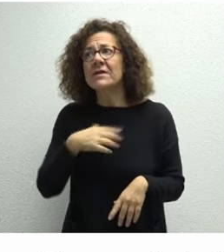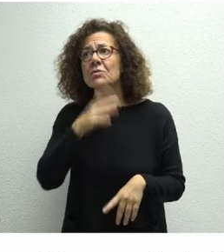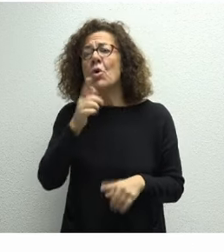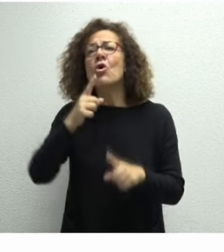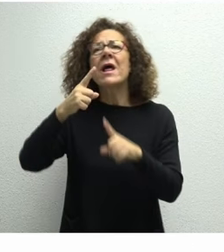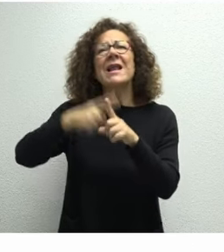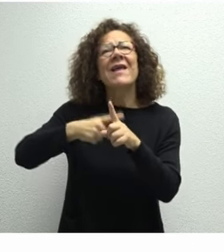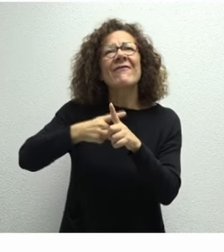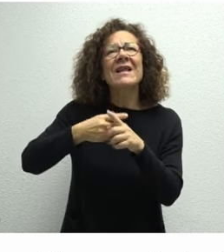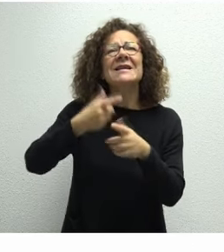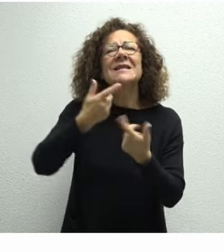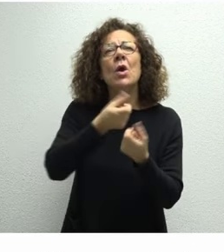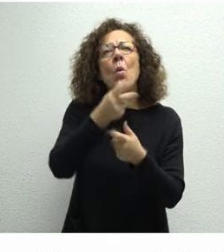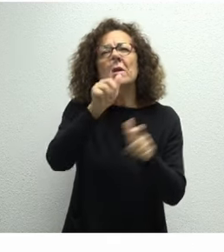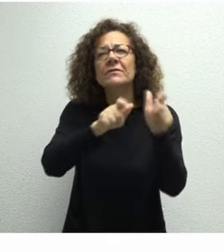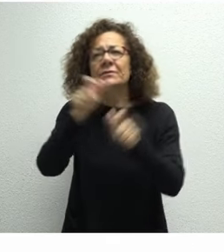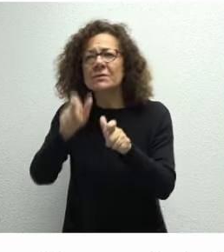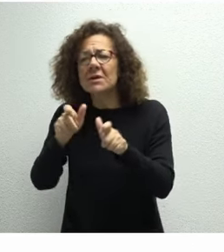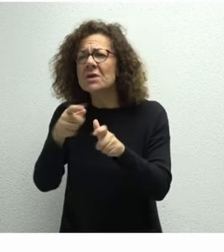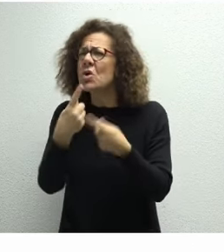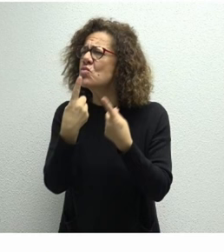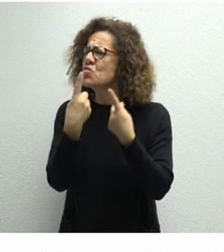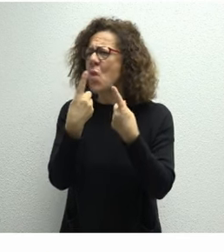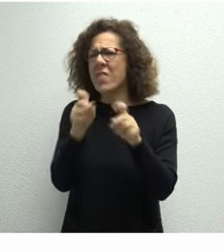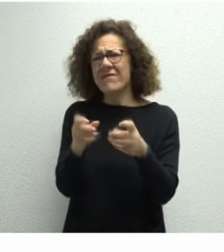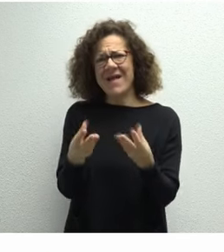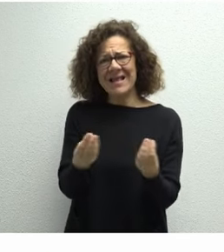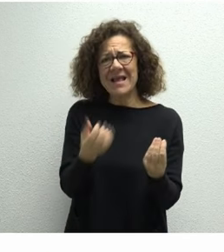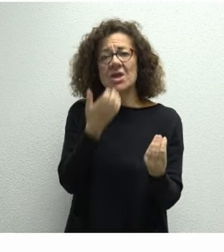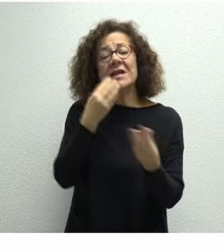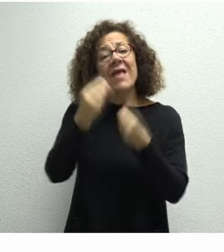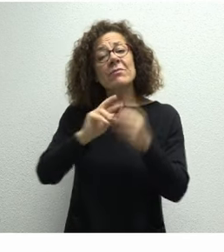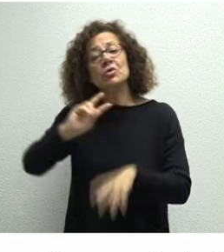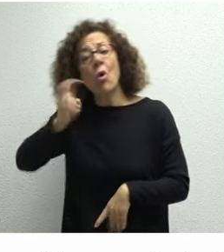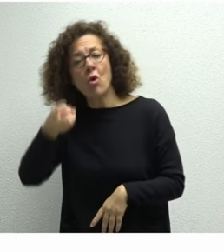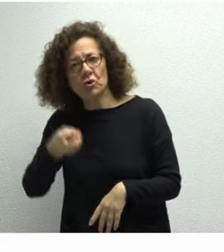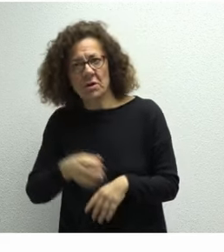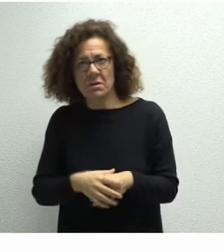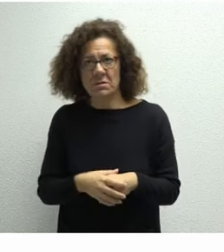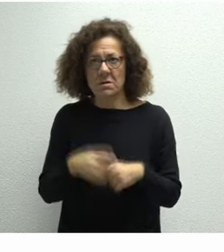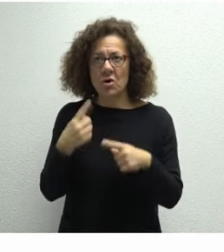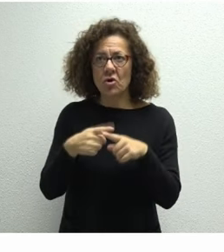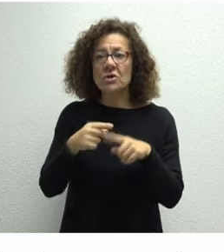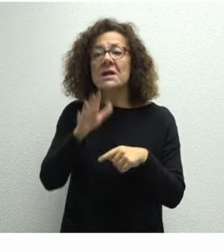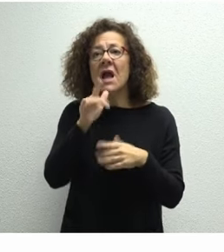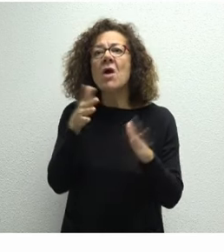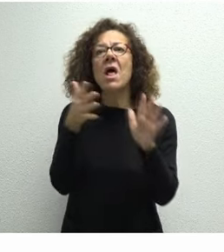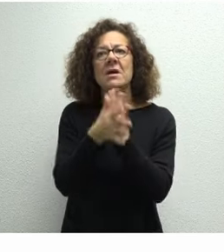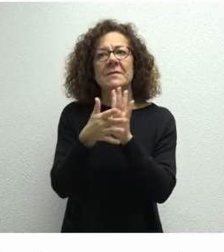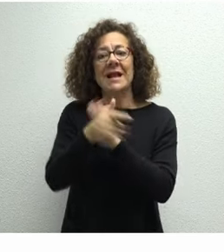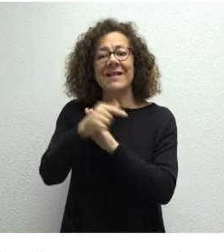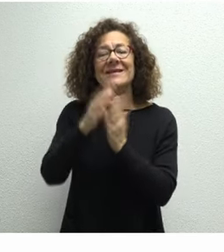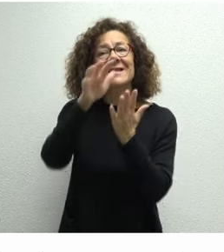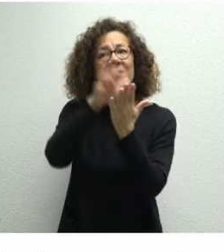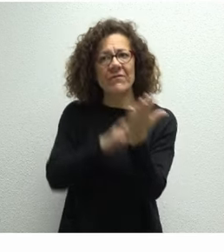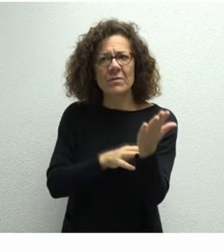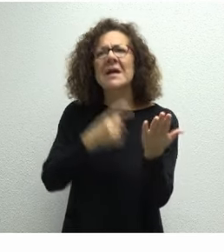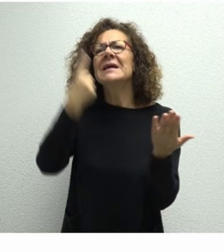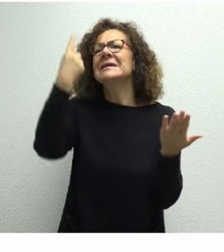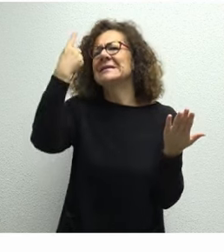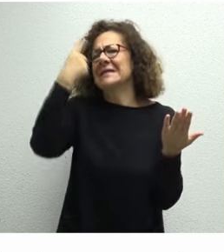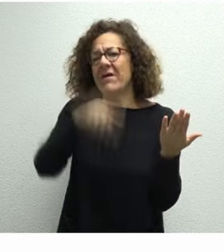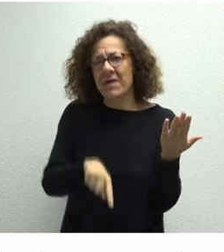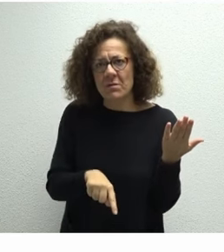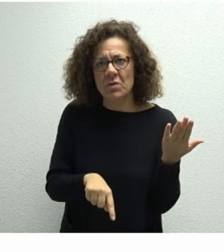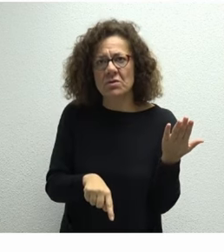demográficos que quizás no es tan necesario si hacemos otras cosas que es lo que ahora contaré del informe No ya sabemos